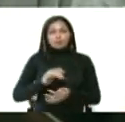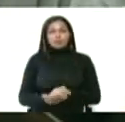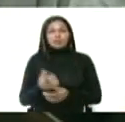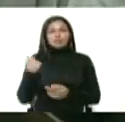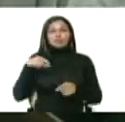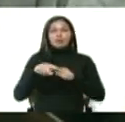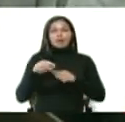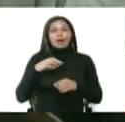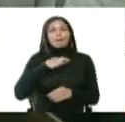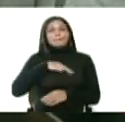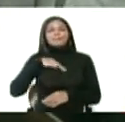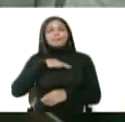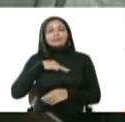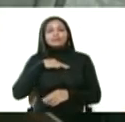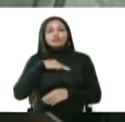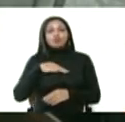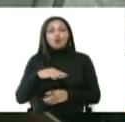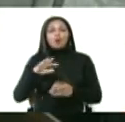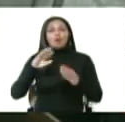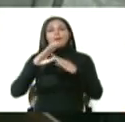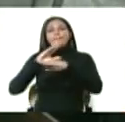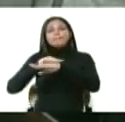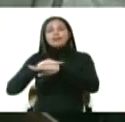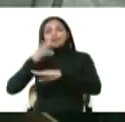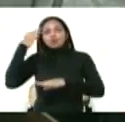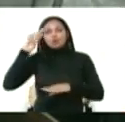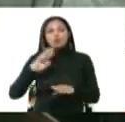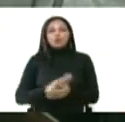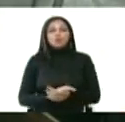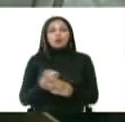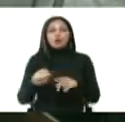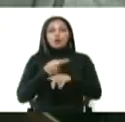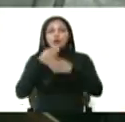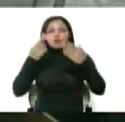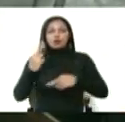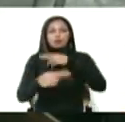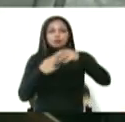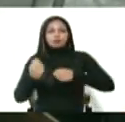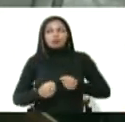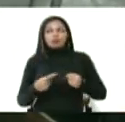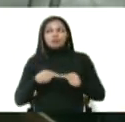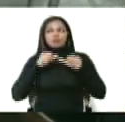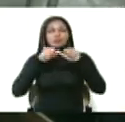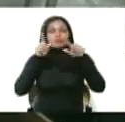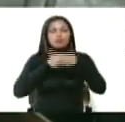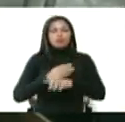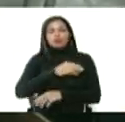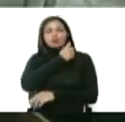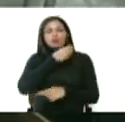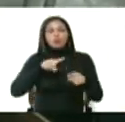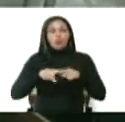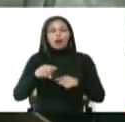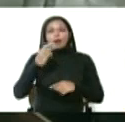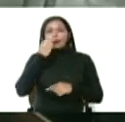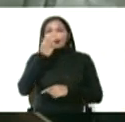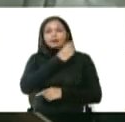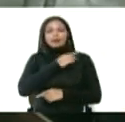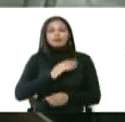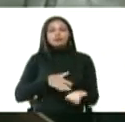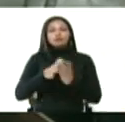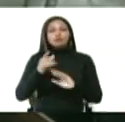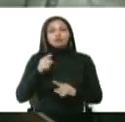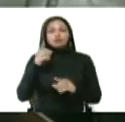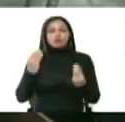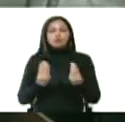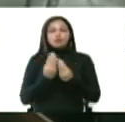con la misión médica cubana, con los médicos venezolanos, con el gobierno revolucionario que en La Guaira dirige nuestro general García Carneiro, pero sobre todo cuenta usted